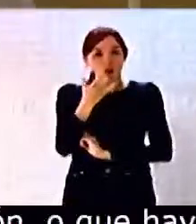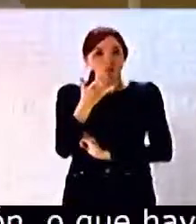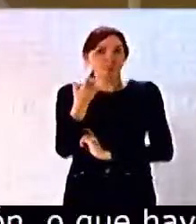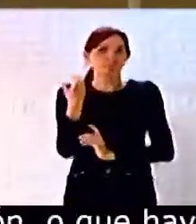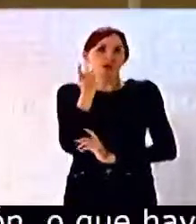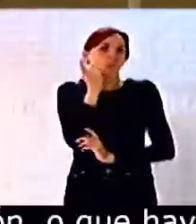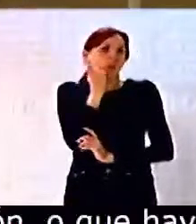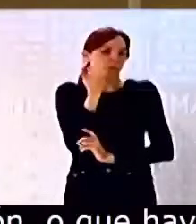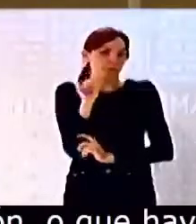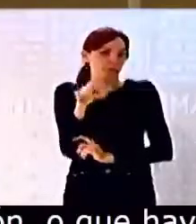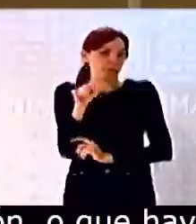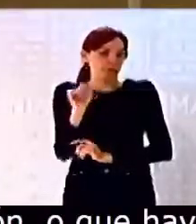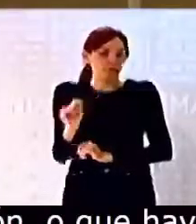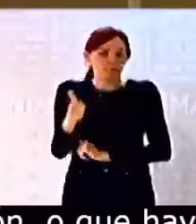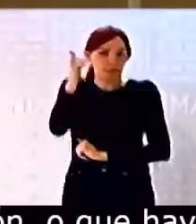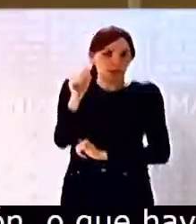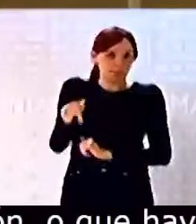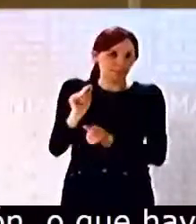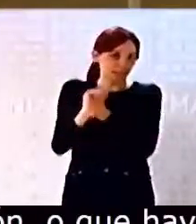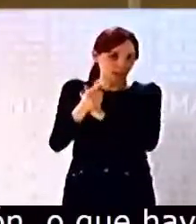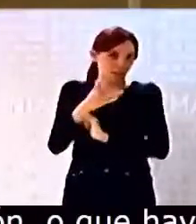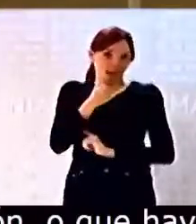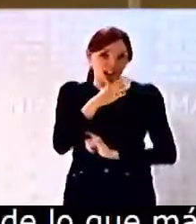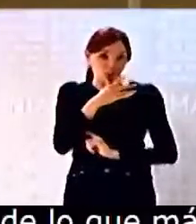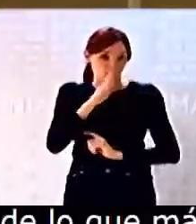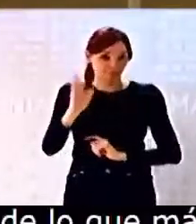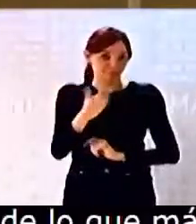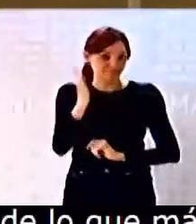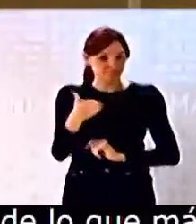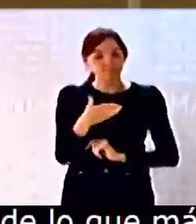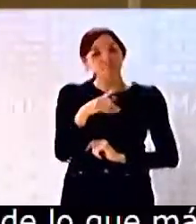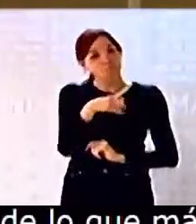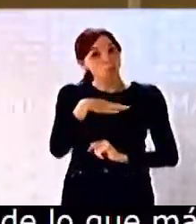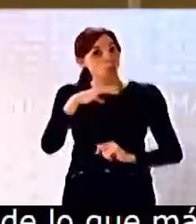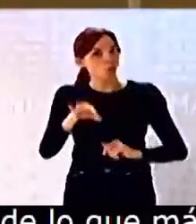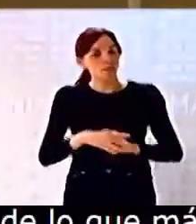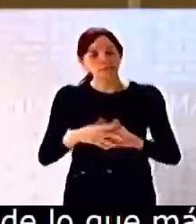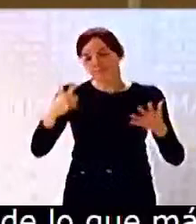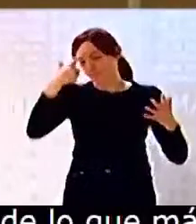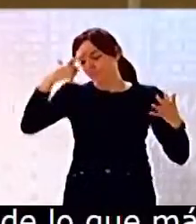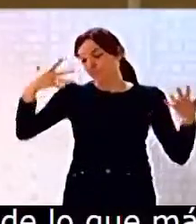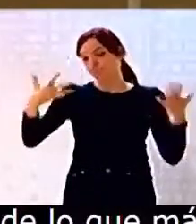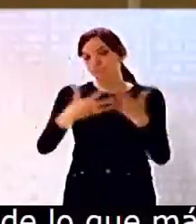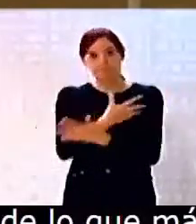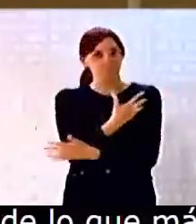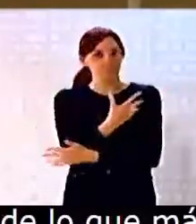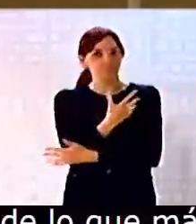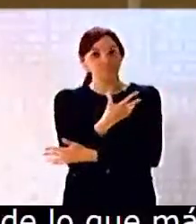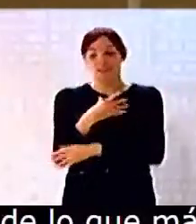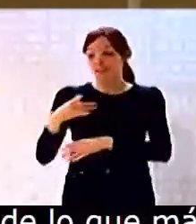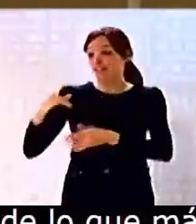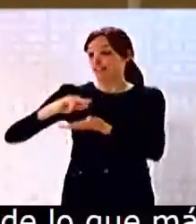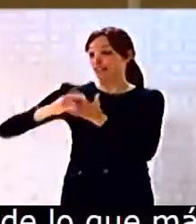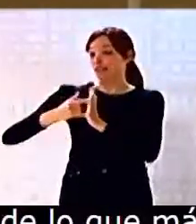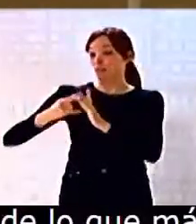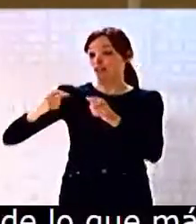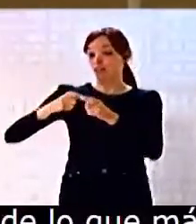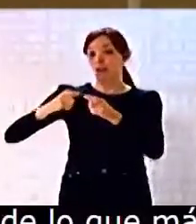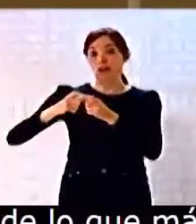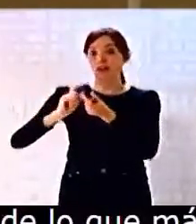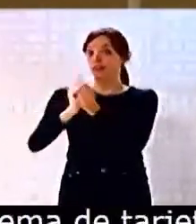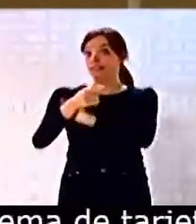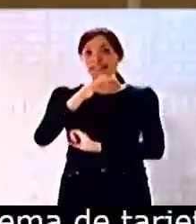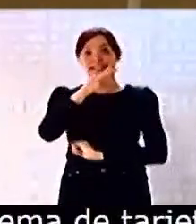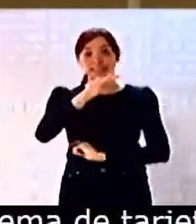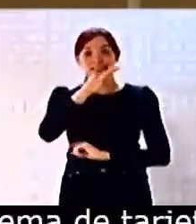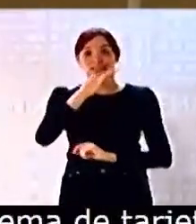móvil, que es de lo que más se cambia ahora, y que no lo hayamos cambiado en el sistema de tarjetas sanitarias, teniendo